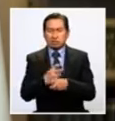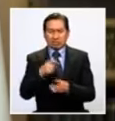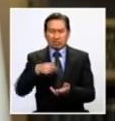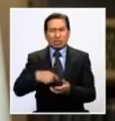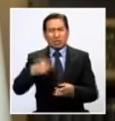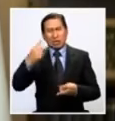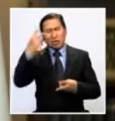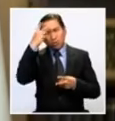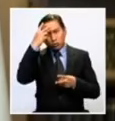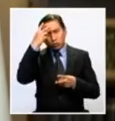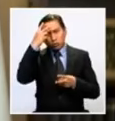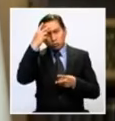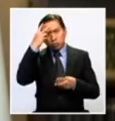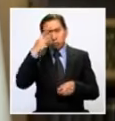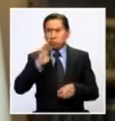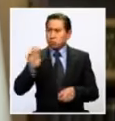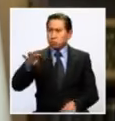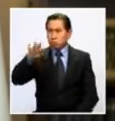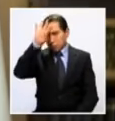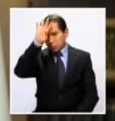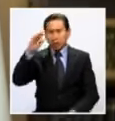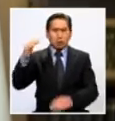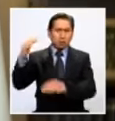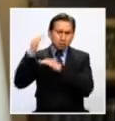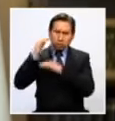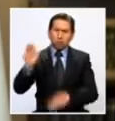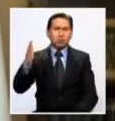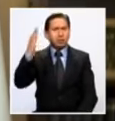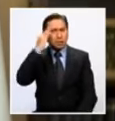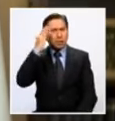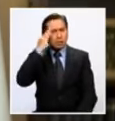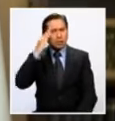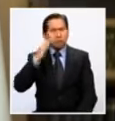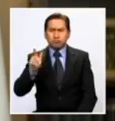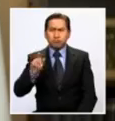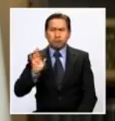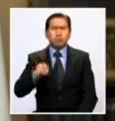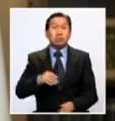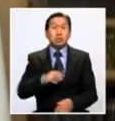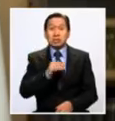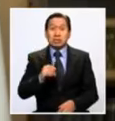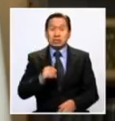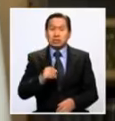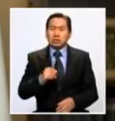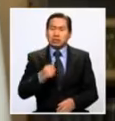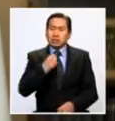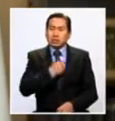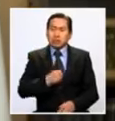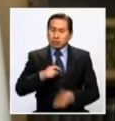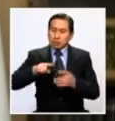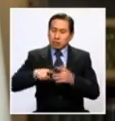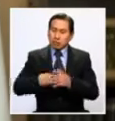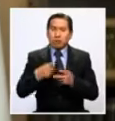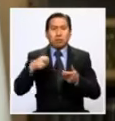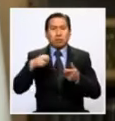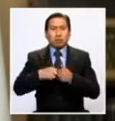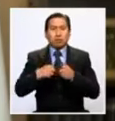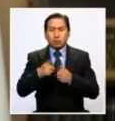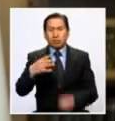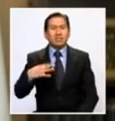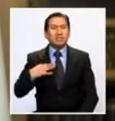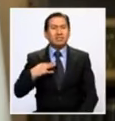tiempos los que ya vive el Beni Santa Cruz y como los que lamentablemente ha empezado a sufrir el